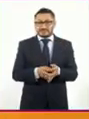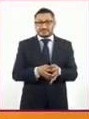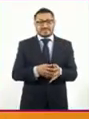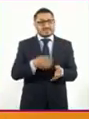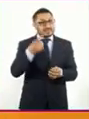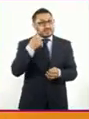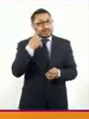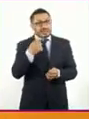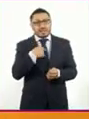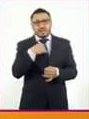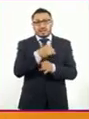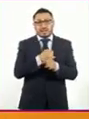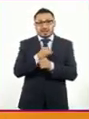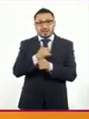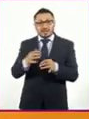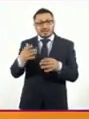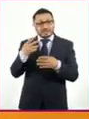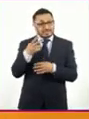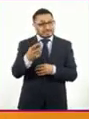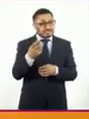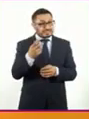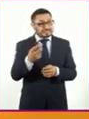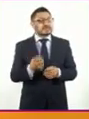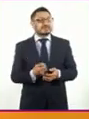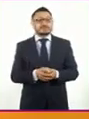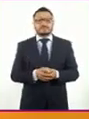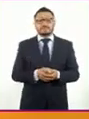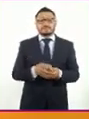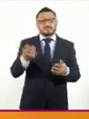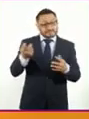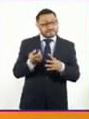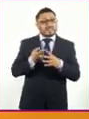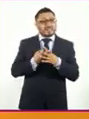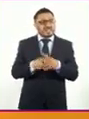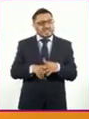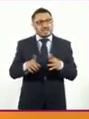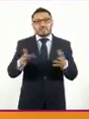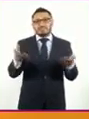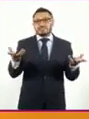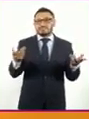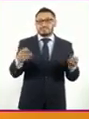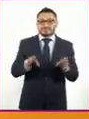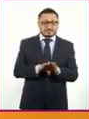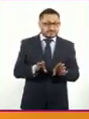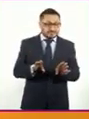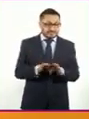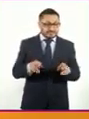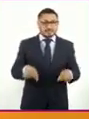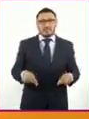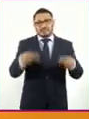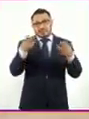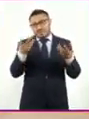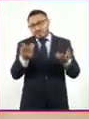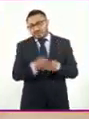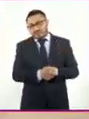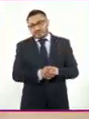Fíjate que estuve investigando sobre eso cuando comenzamos a pensar en nuestro